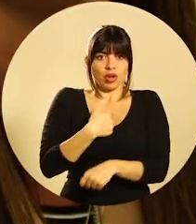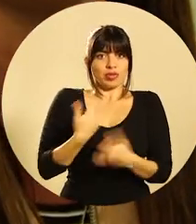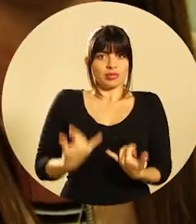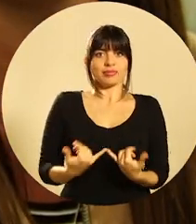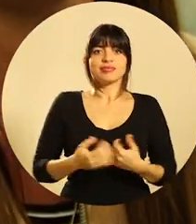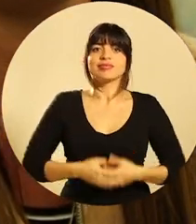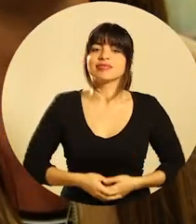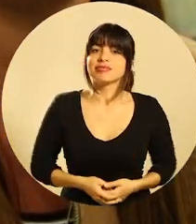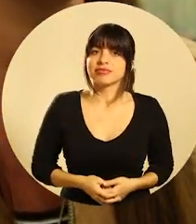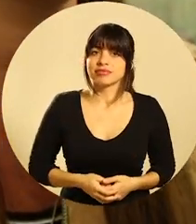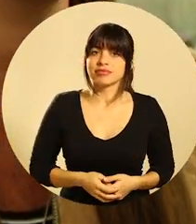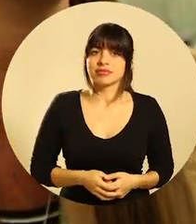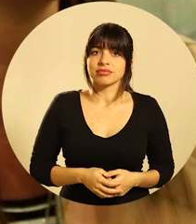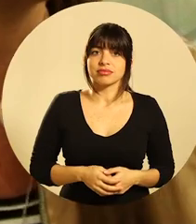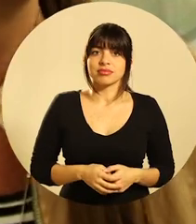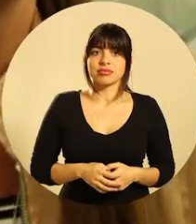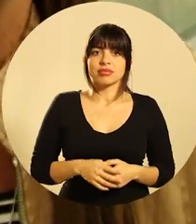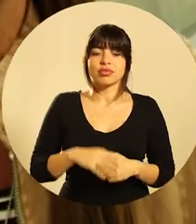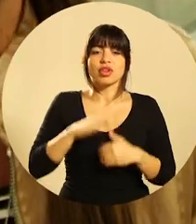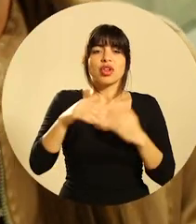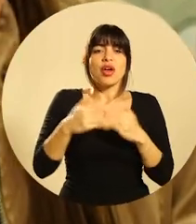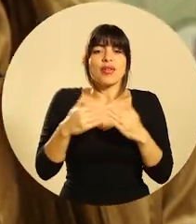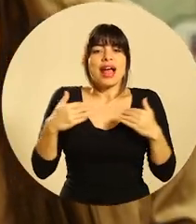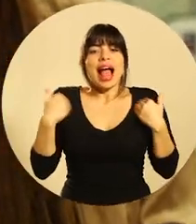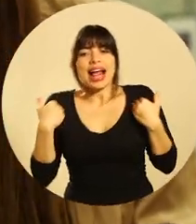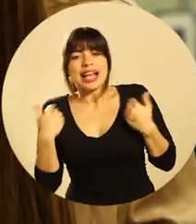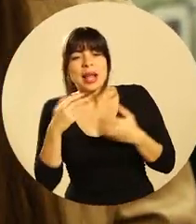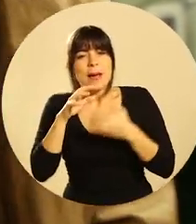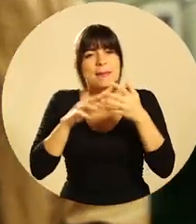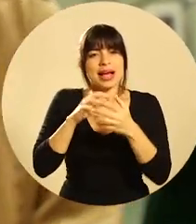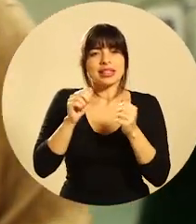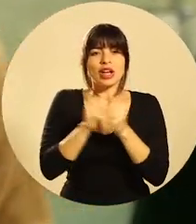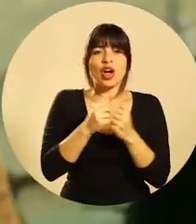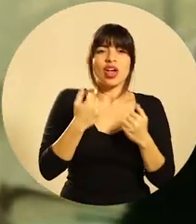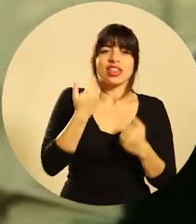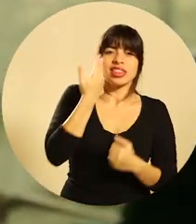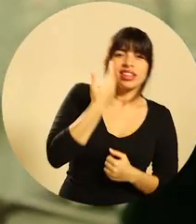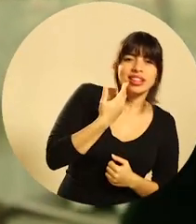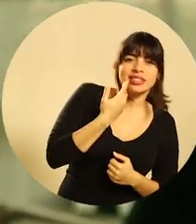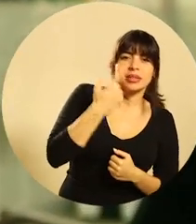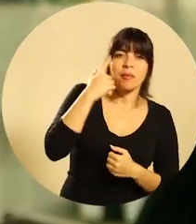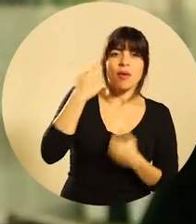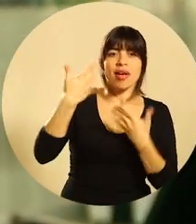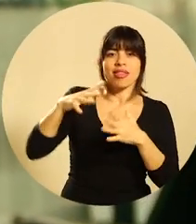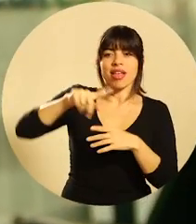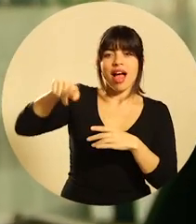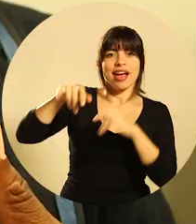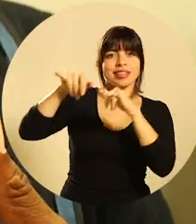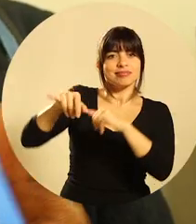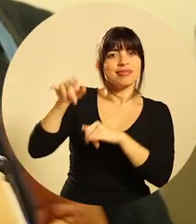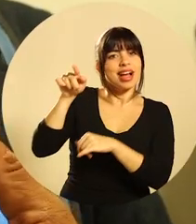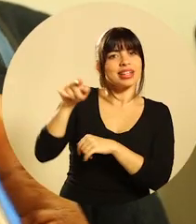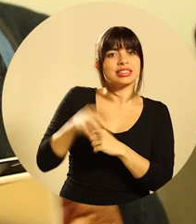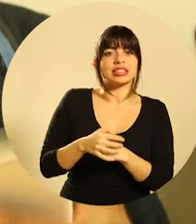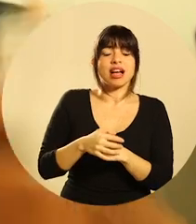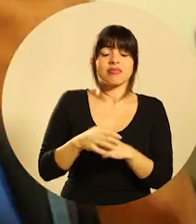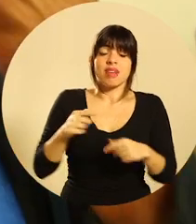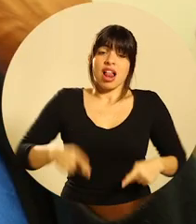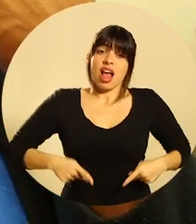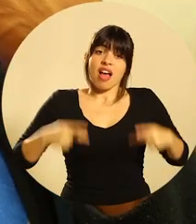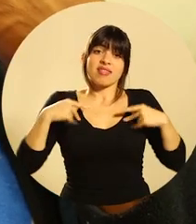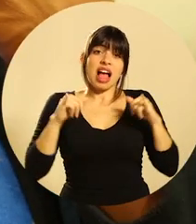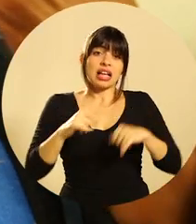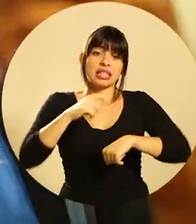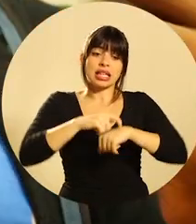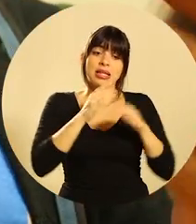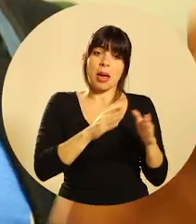estamos haciendo nosotros. Sí, es toda una mezcla de alegría con un poquito de tristeza, dejarlos a ellos también allá. Todo tiene su tiempo en